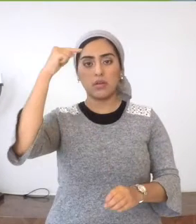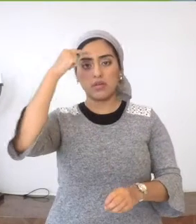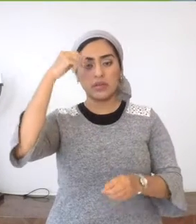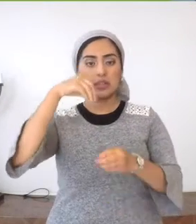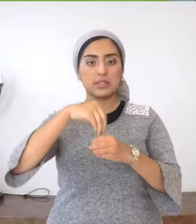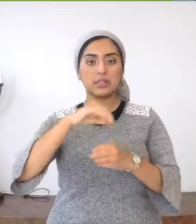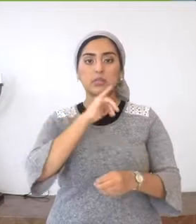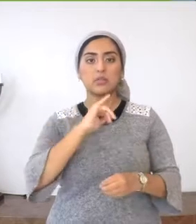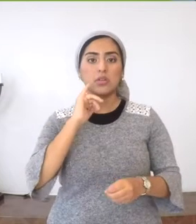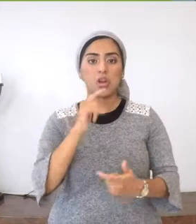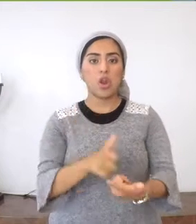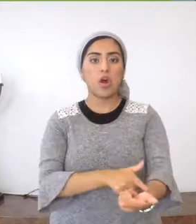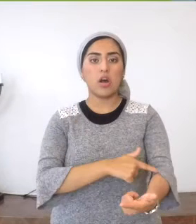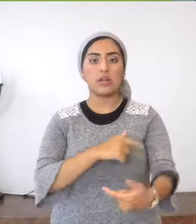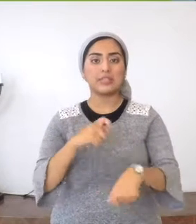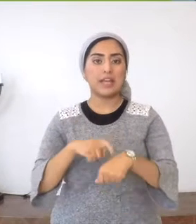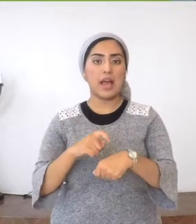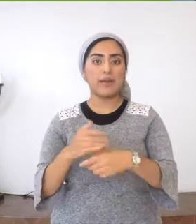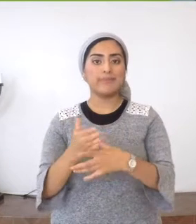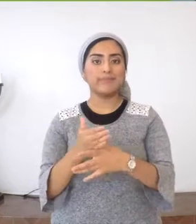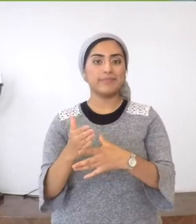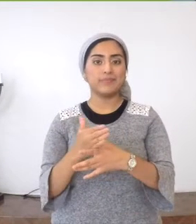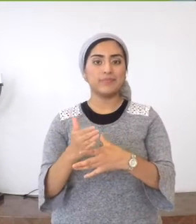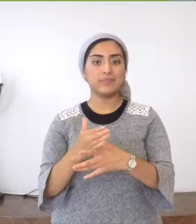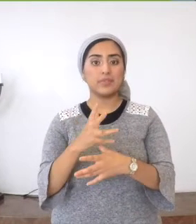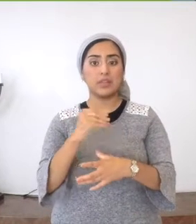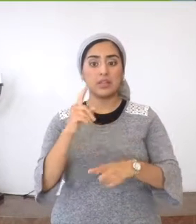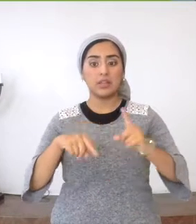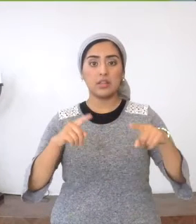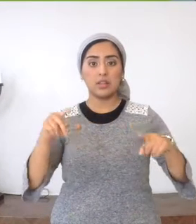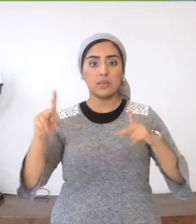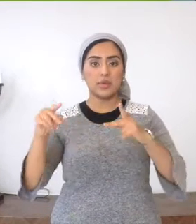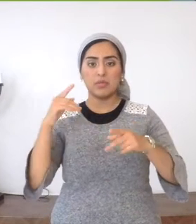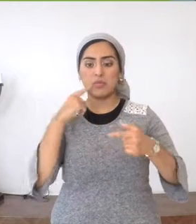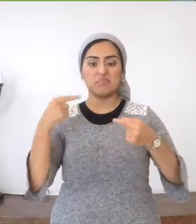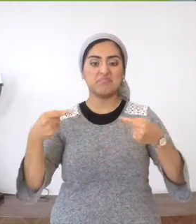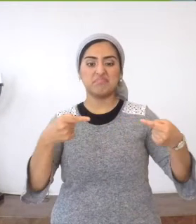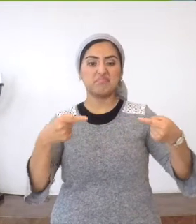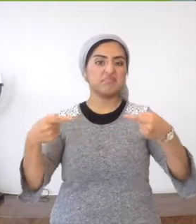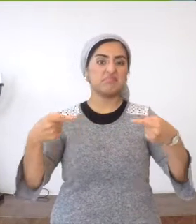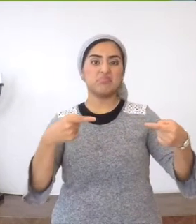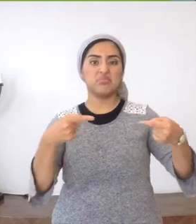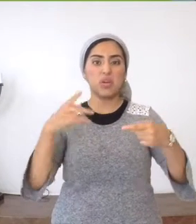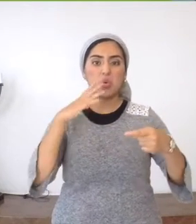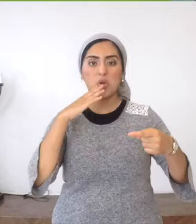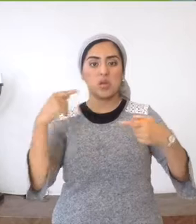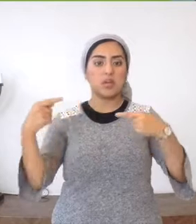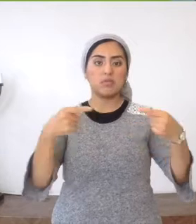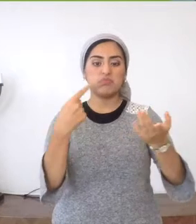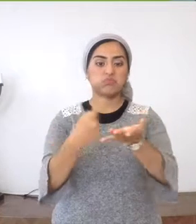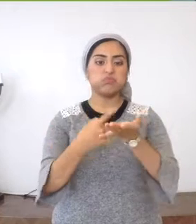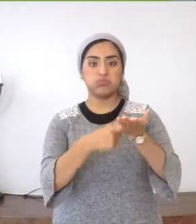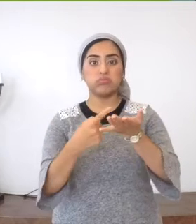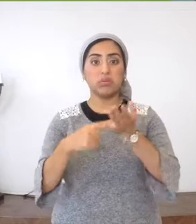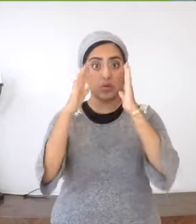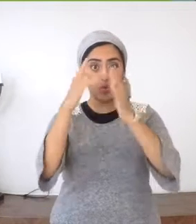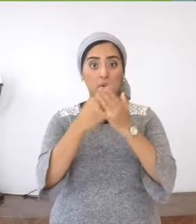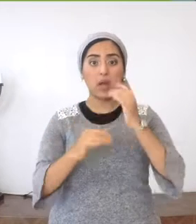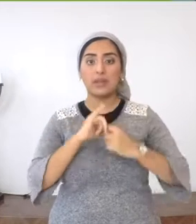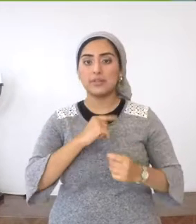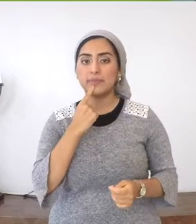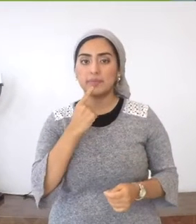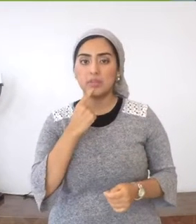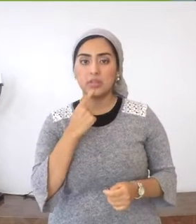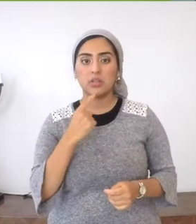Había No habrá Gobierno en Israel Por un periodo Prolongado Y los diferentes Campos lucharán Y